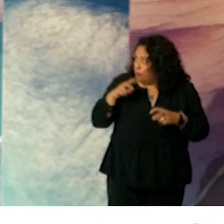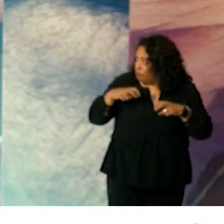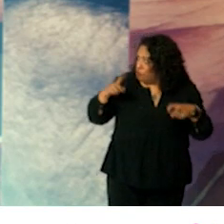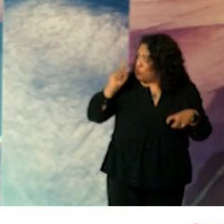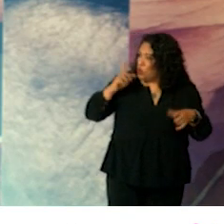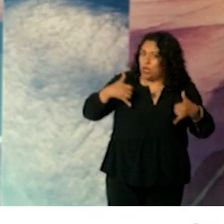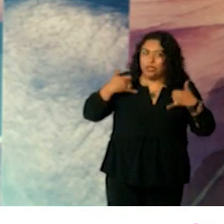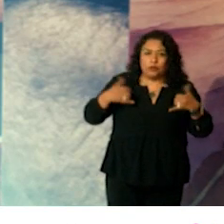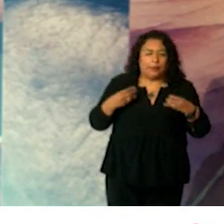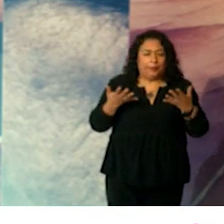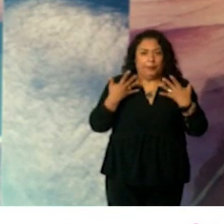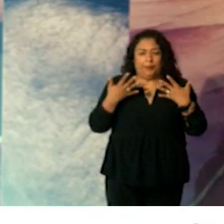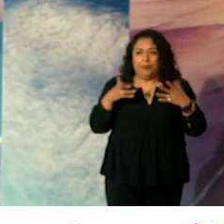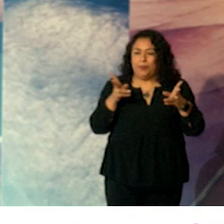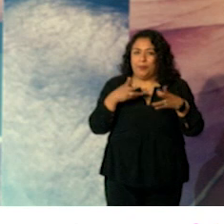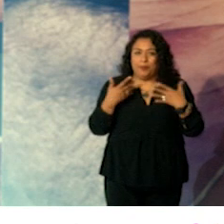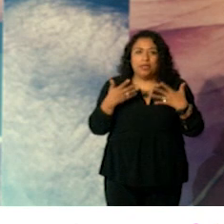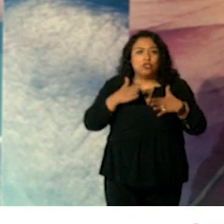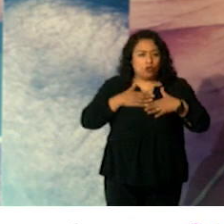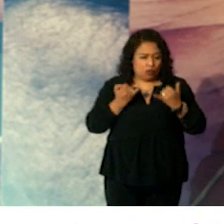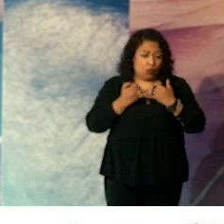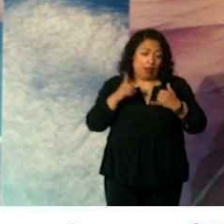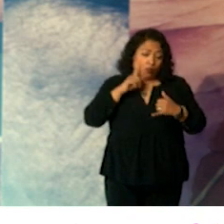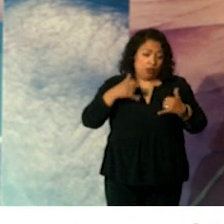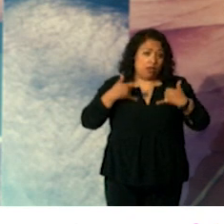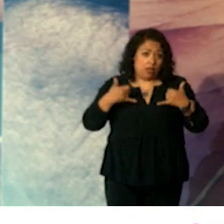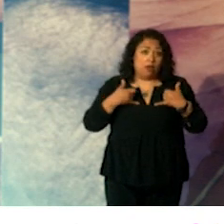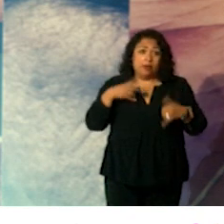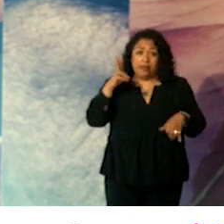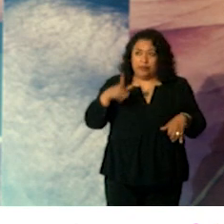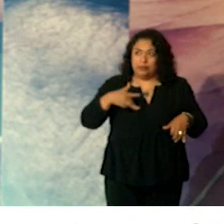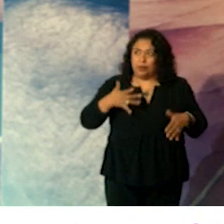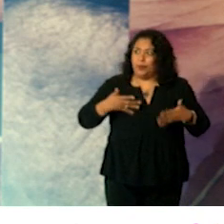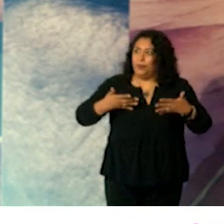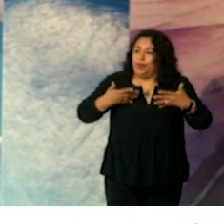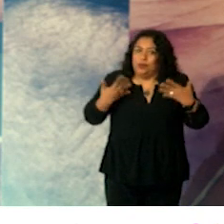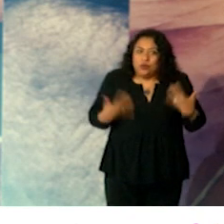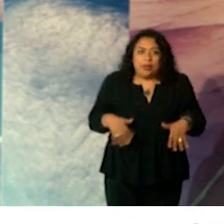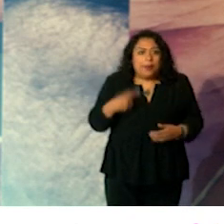mujeres jóvenes. Creo que yo también como mujer joven ha sido súper motivante